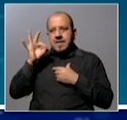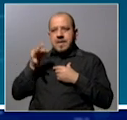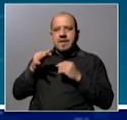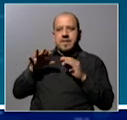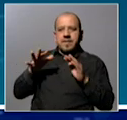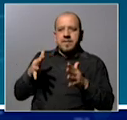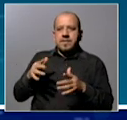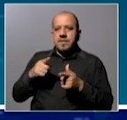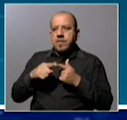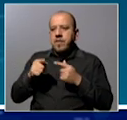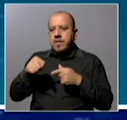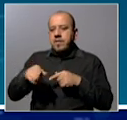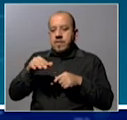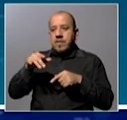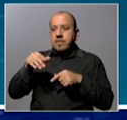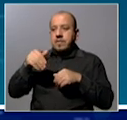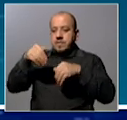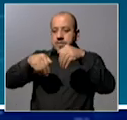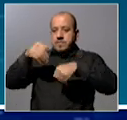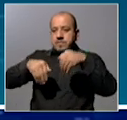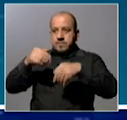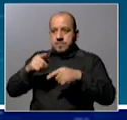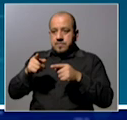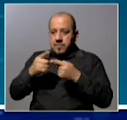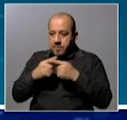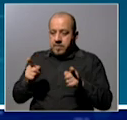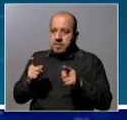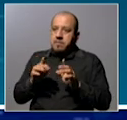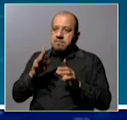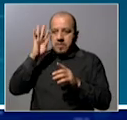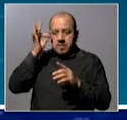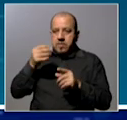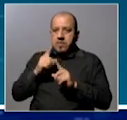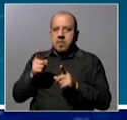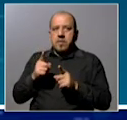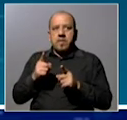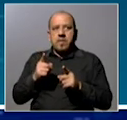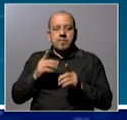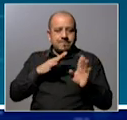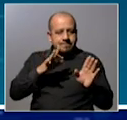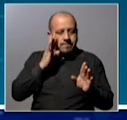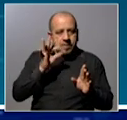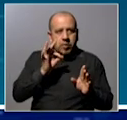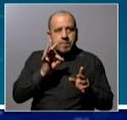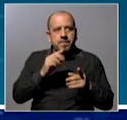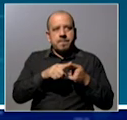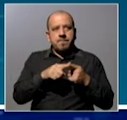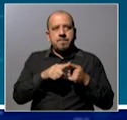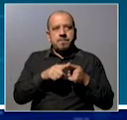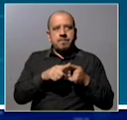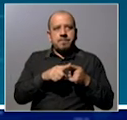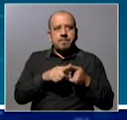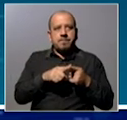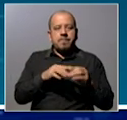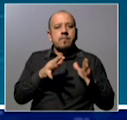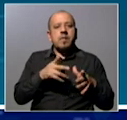que esta elección pueda tener otro resultado distinto, ¿no? Claro, acá hay una diferencia, discúlpame, Daniel, que lo